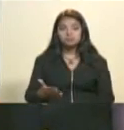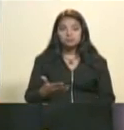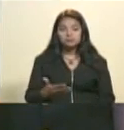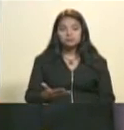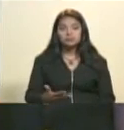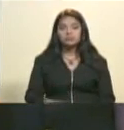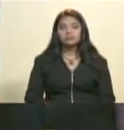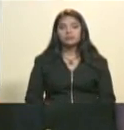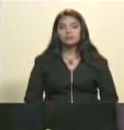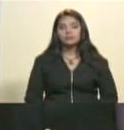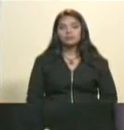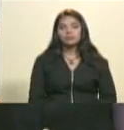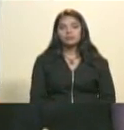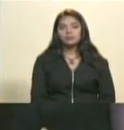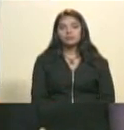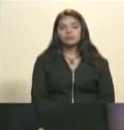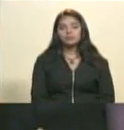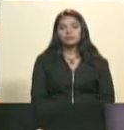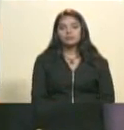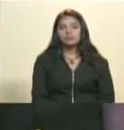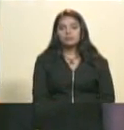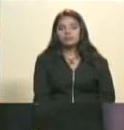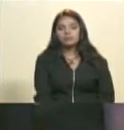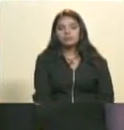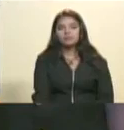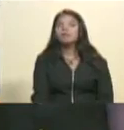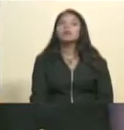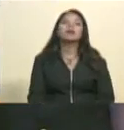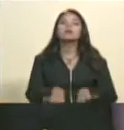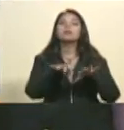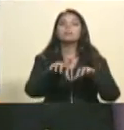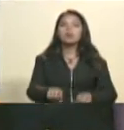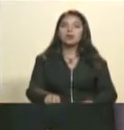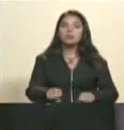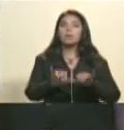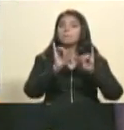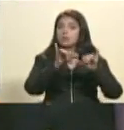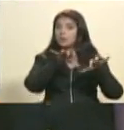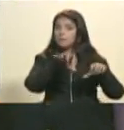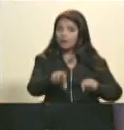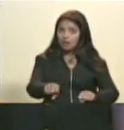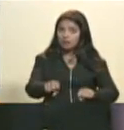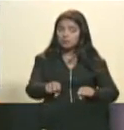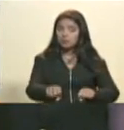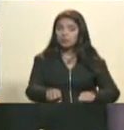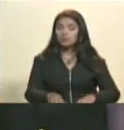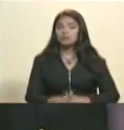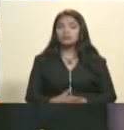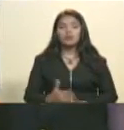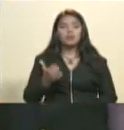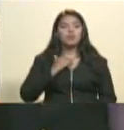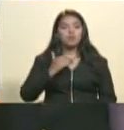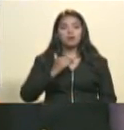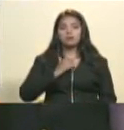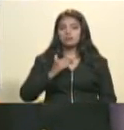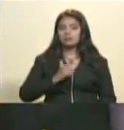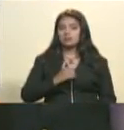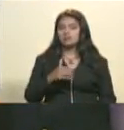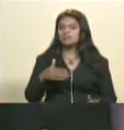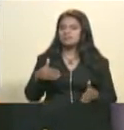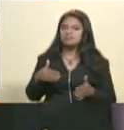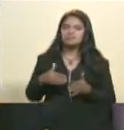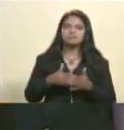al imperialismo o por parte del mismo imperialismo, cualquier agresión